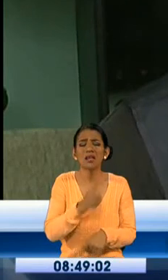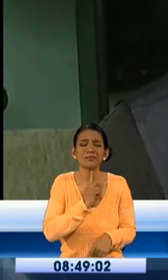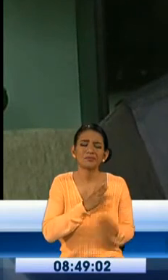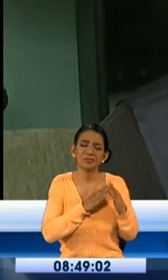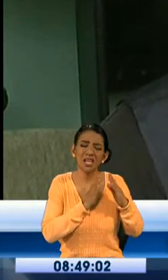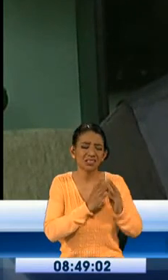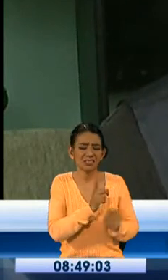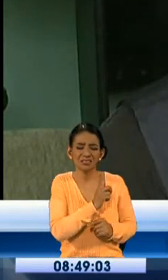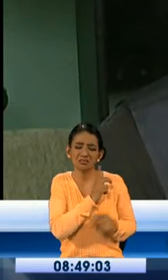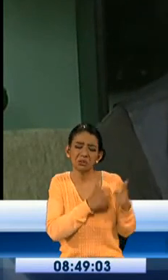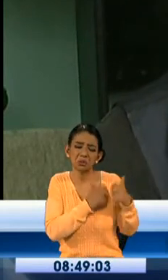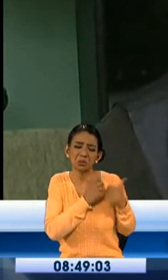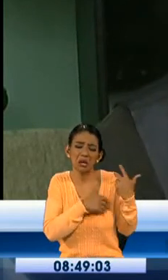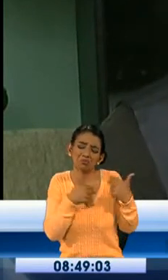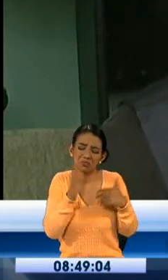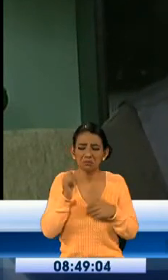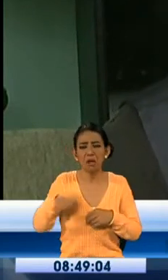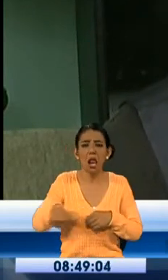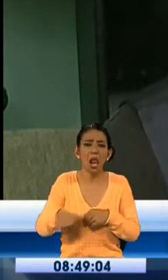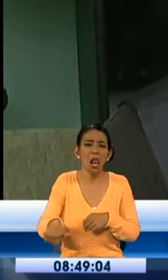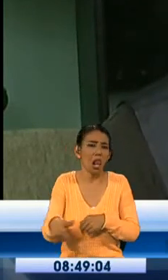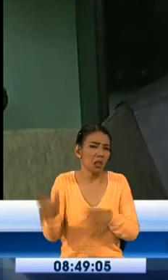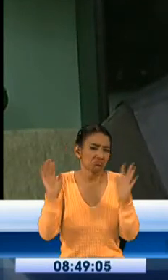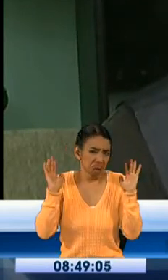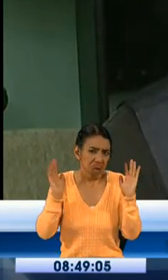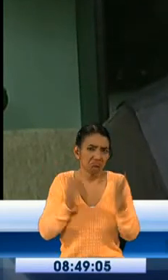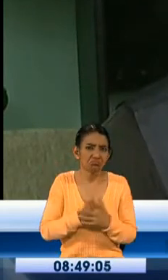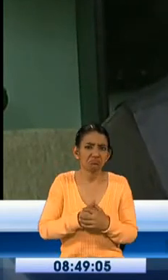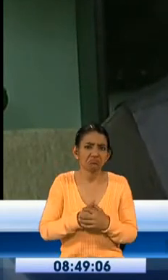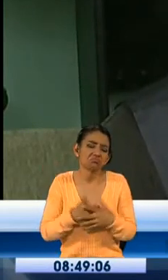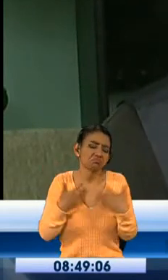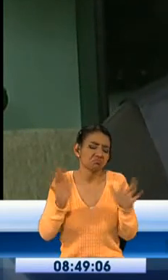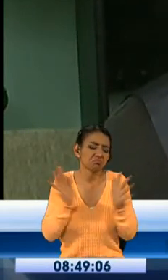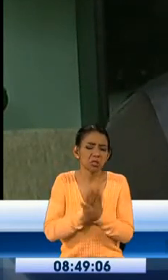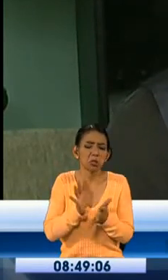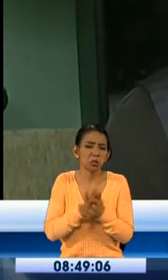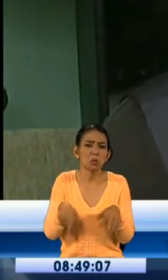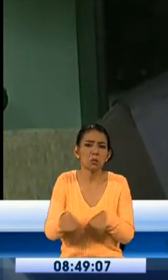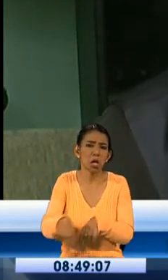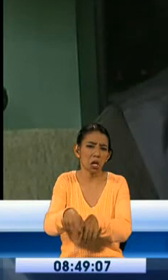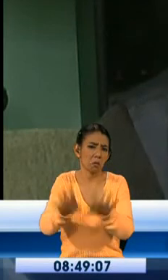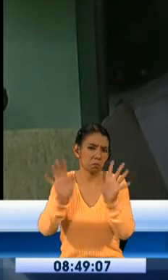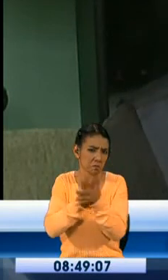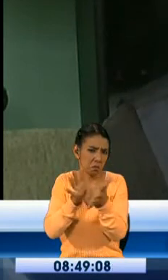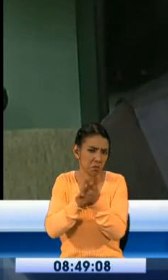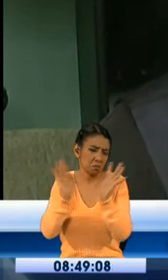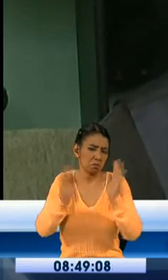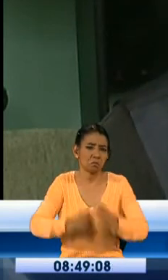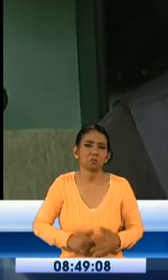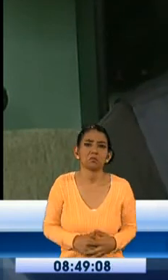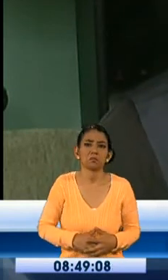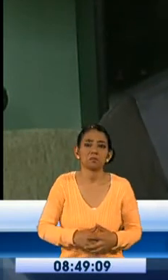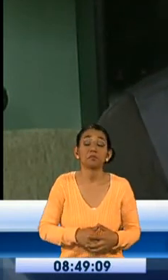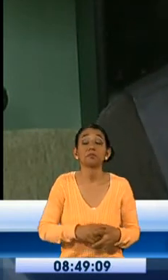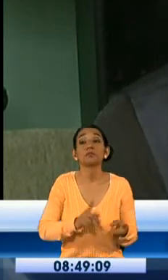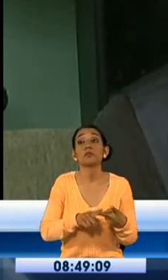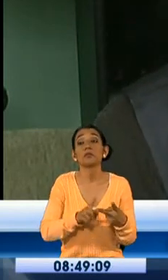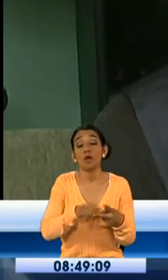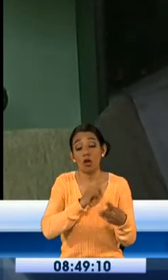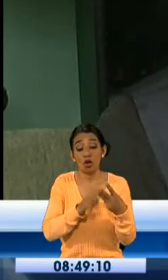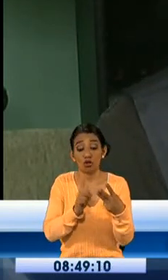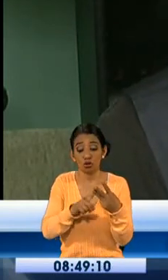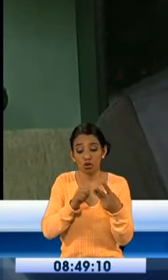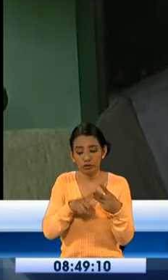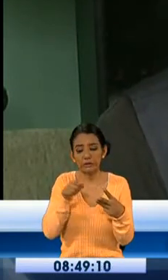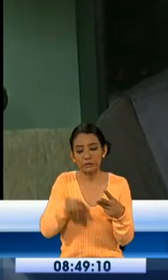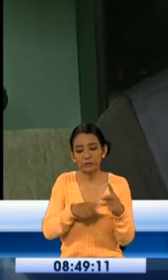encontraban circulando sin hacer ningún tipo de problema ni ninguna situación. Y en otros